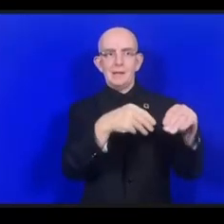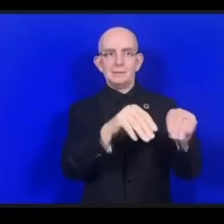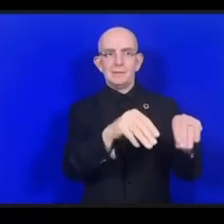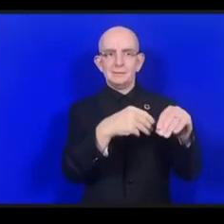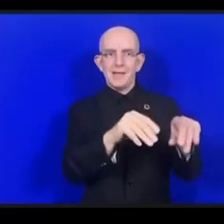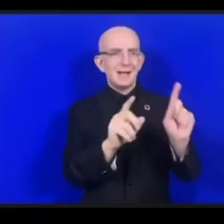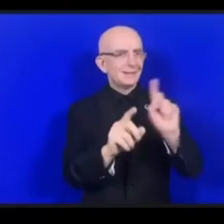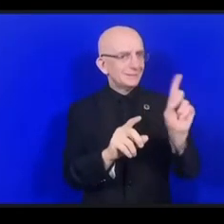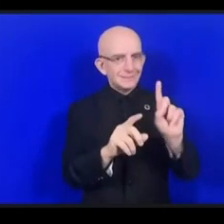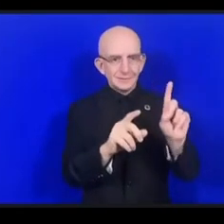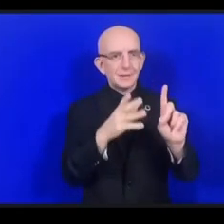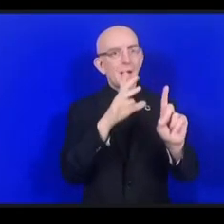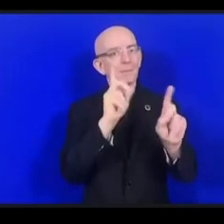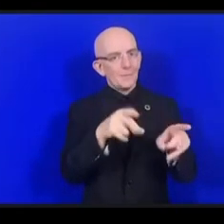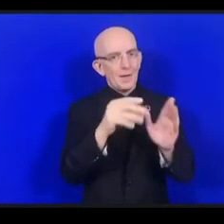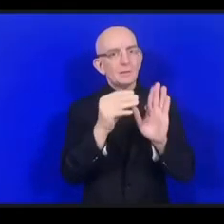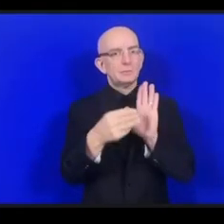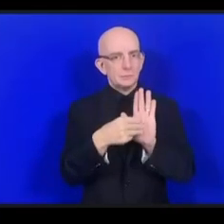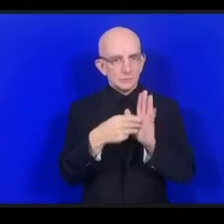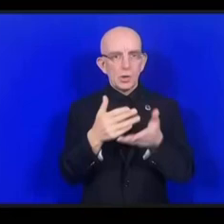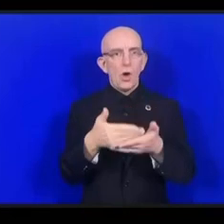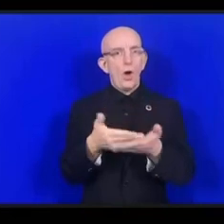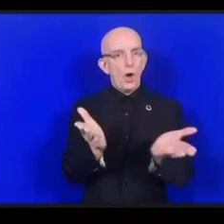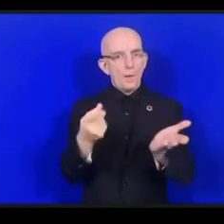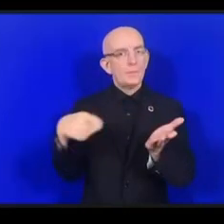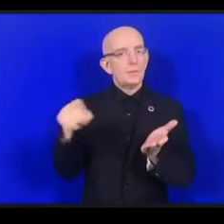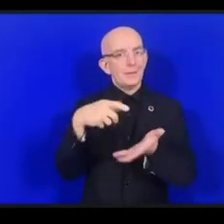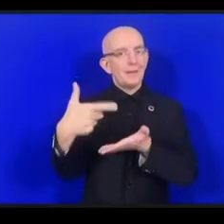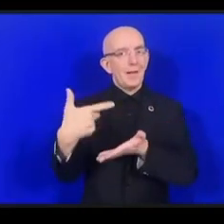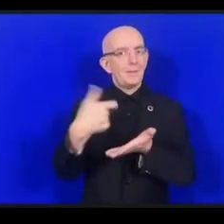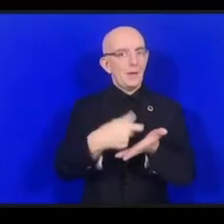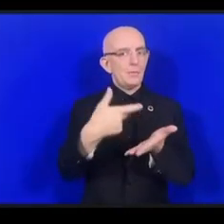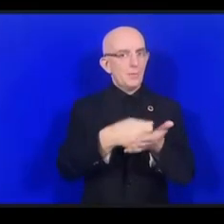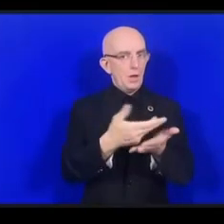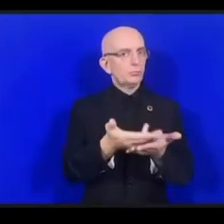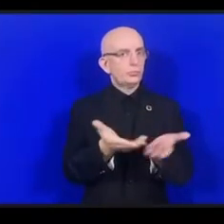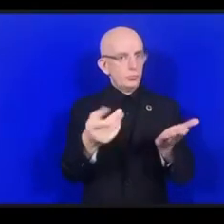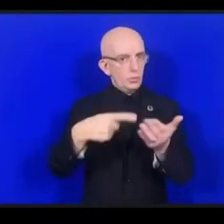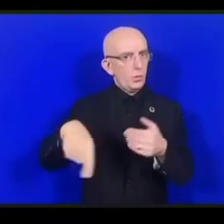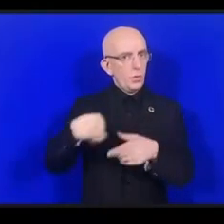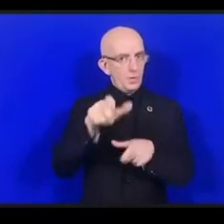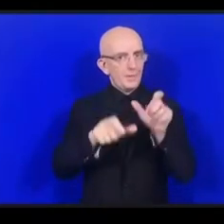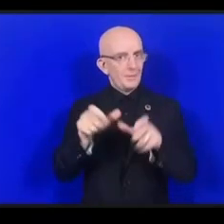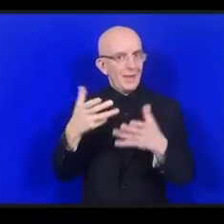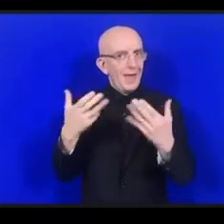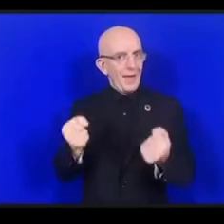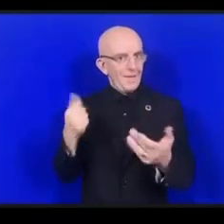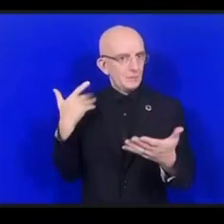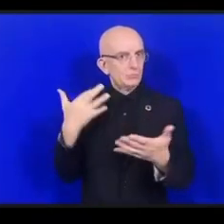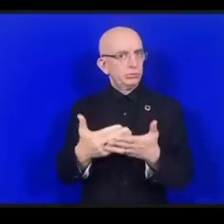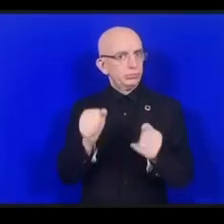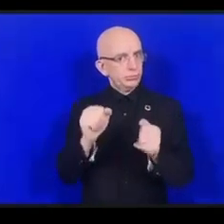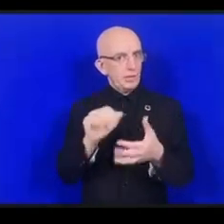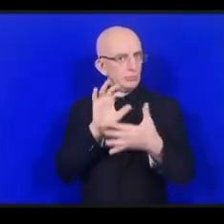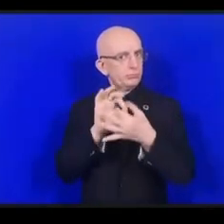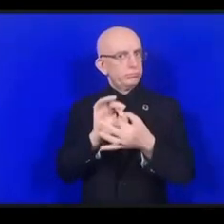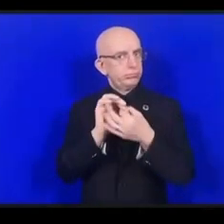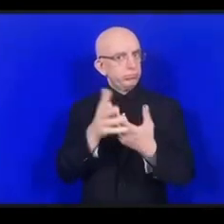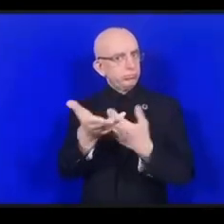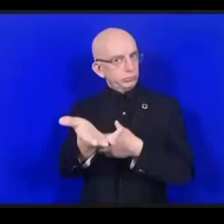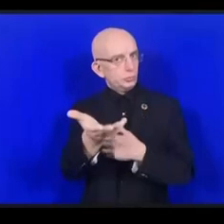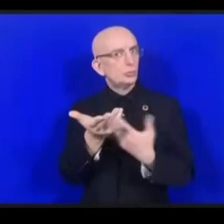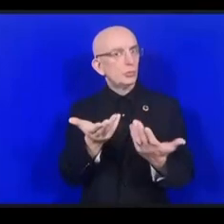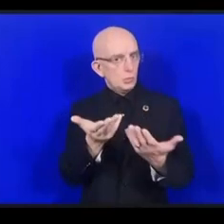ciberseguridad y que estarían muy satisfechos de contar con ese tipo de eh pericia Muchas gracias